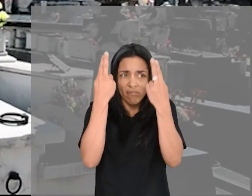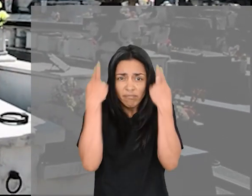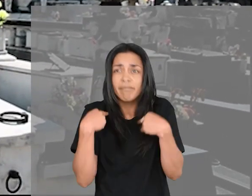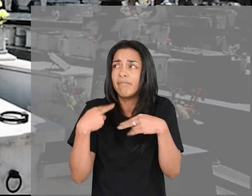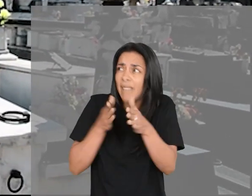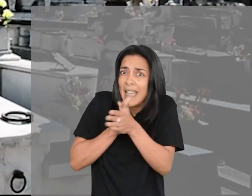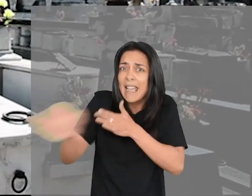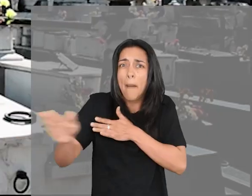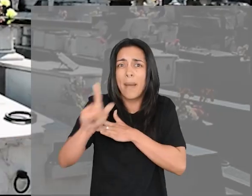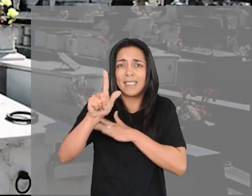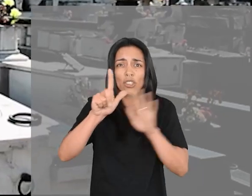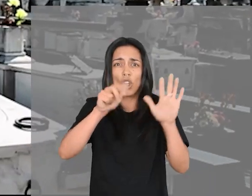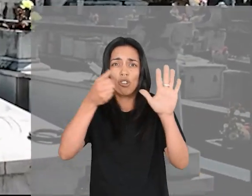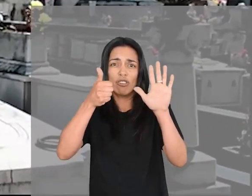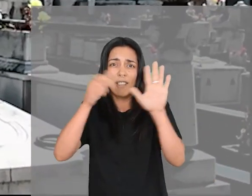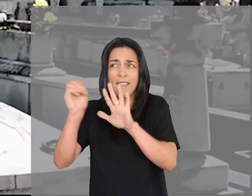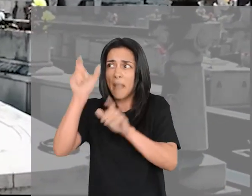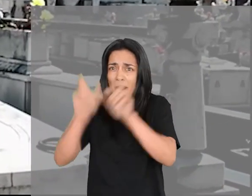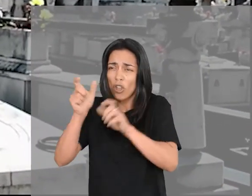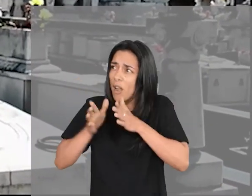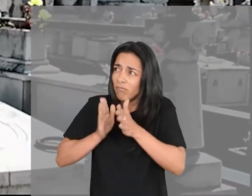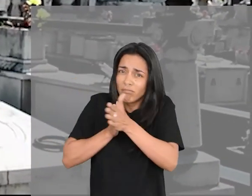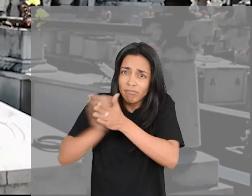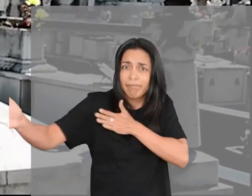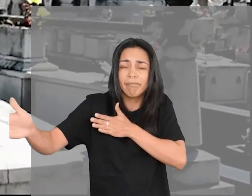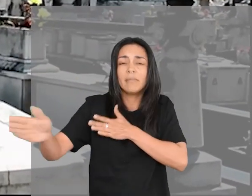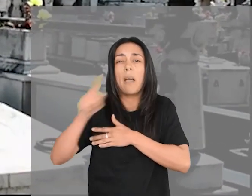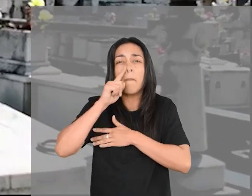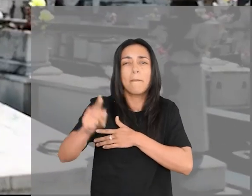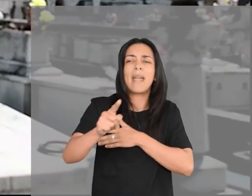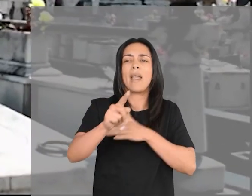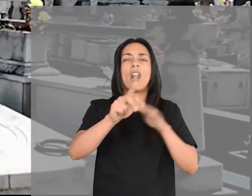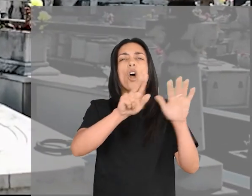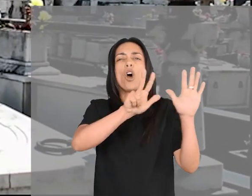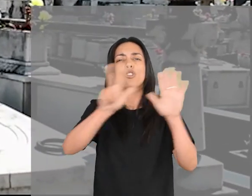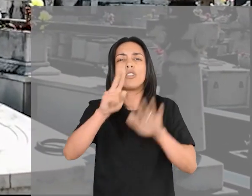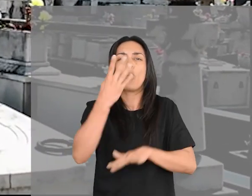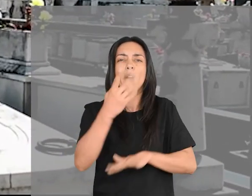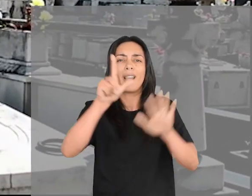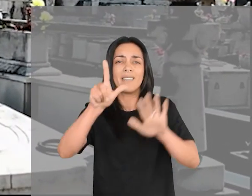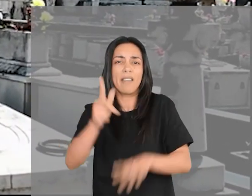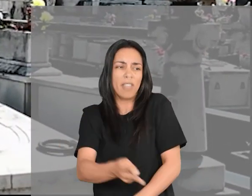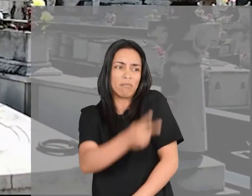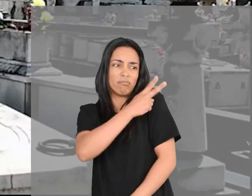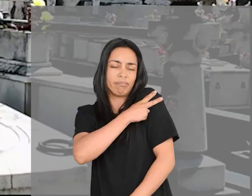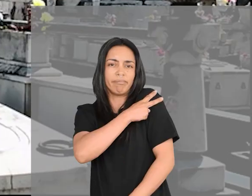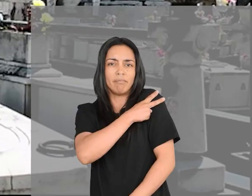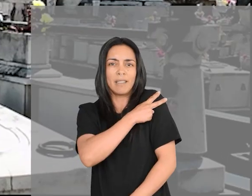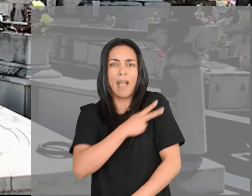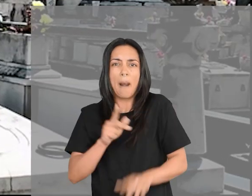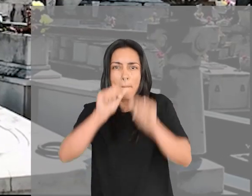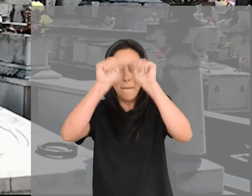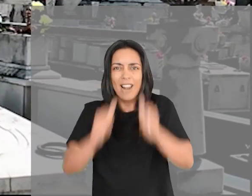En 1847 fue nombrado comandante militar de Maldonado. Fue jefe político y de policía de Minas en 2